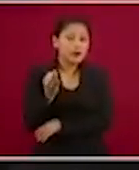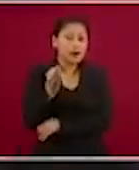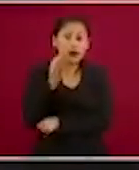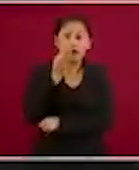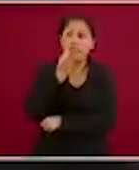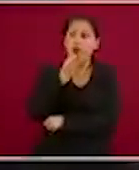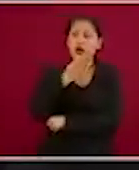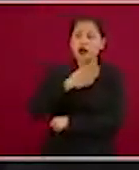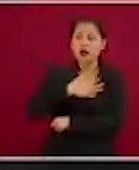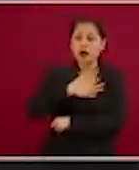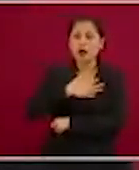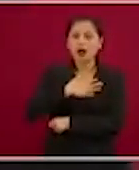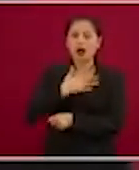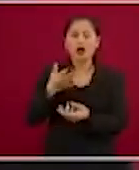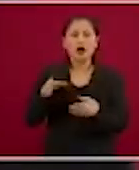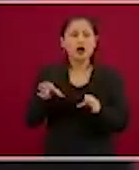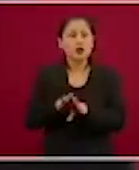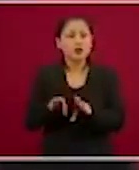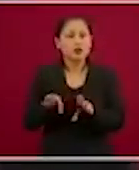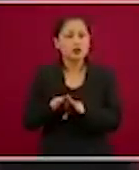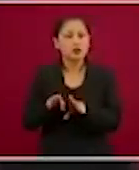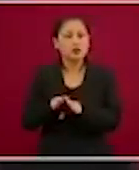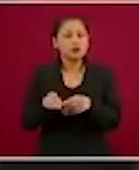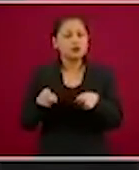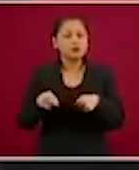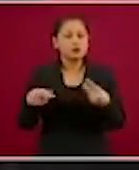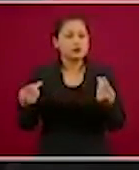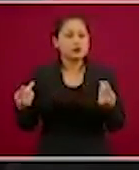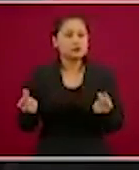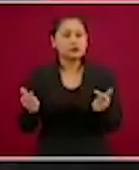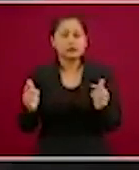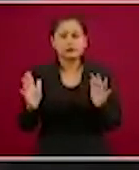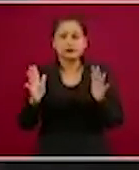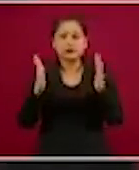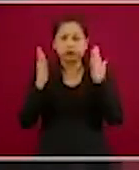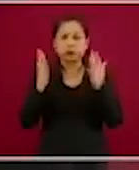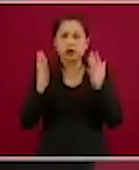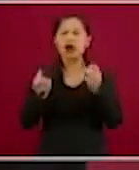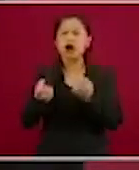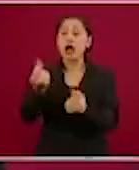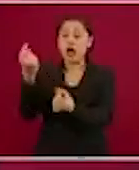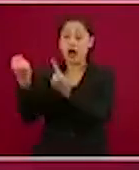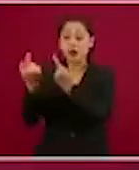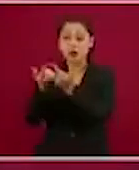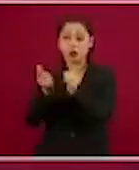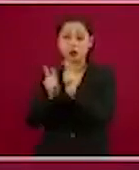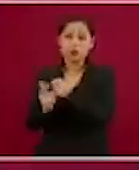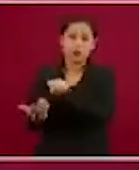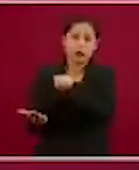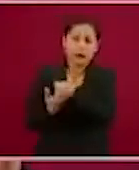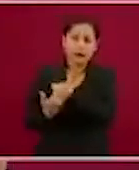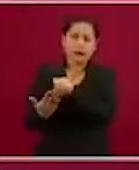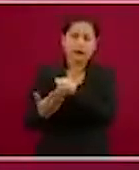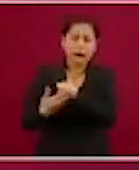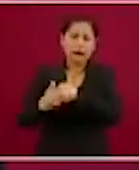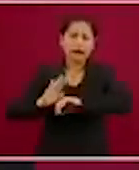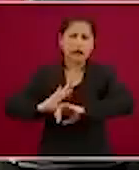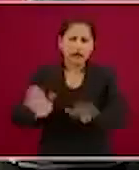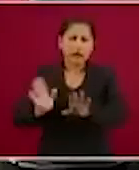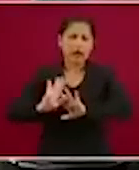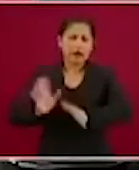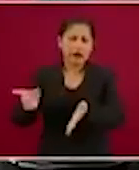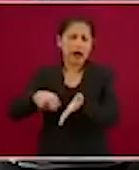247 mil 349 medicamentos 249 insumos de diagnóstico y 657